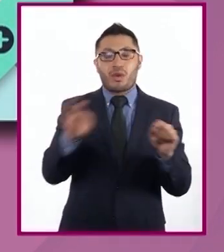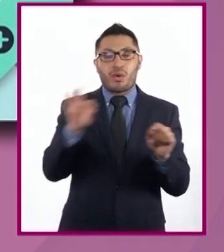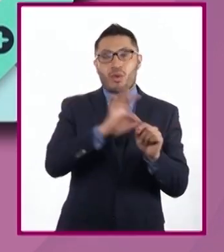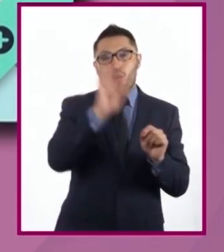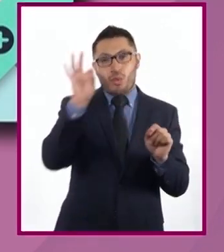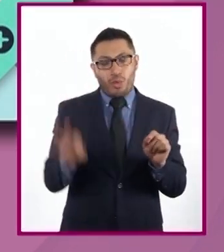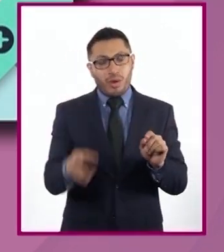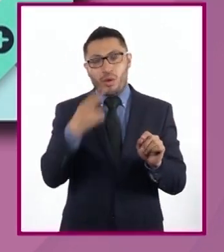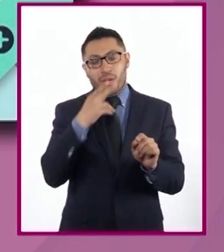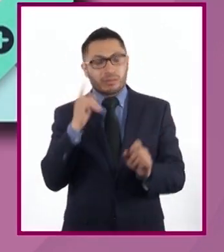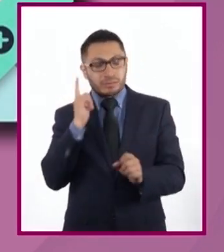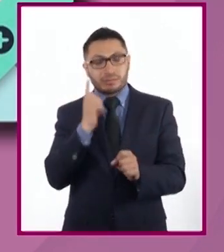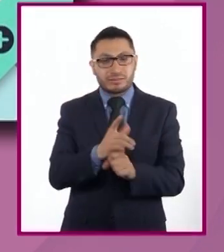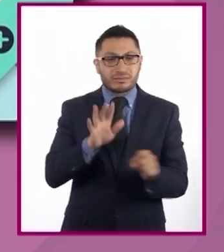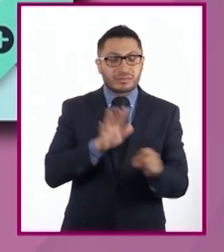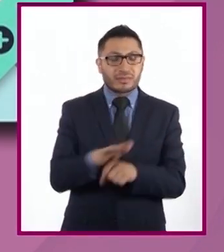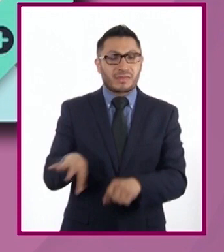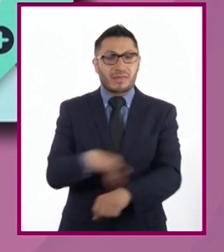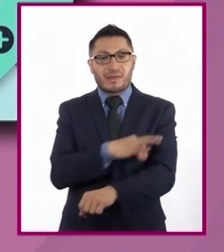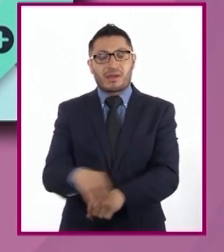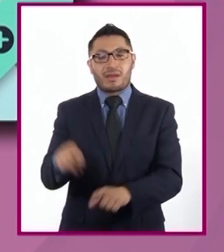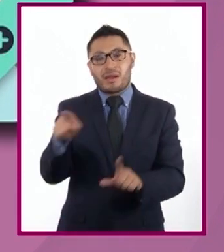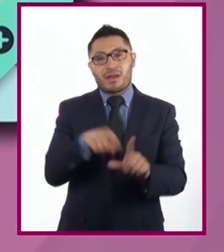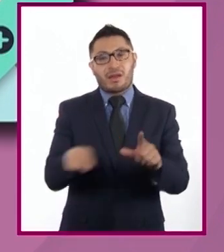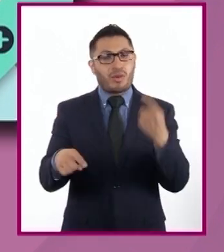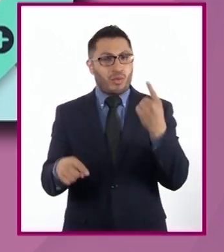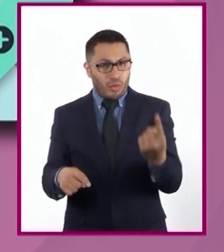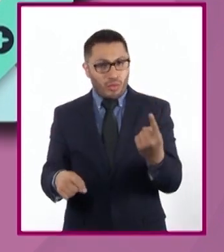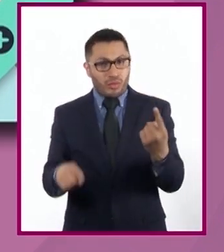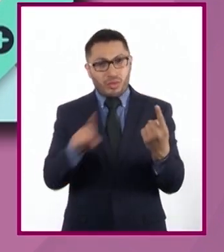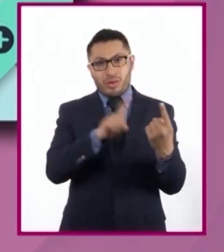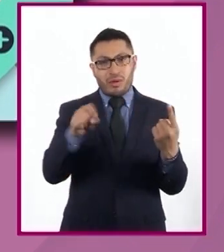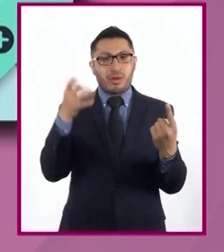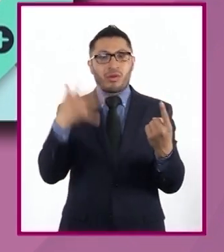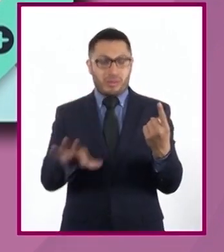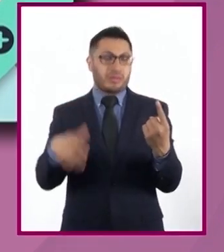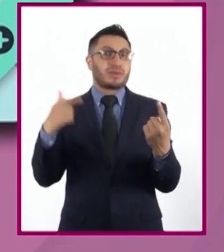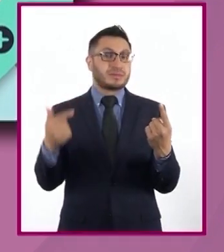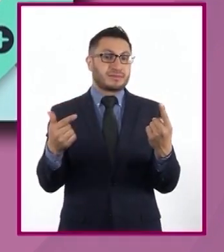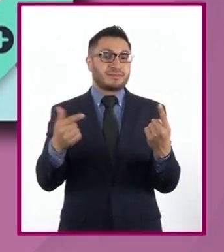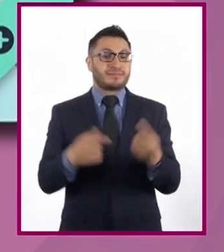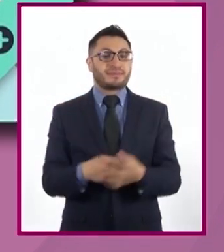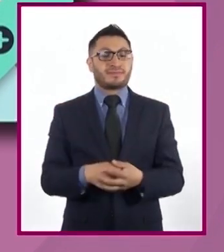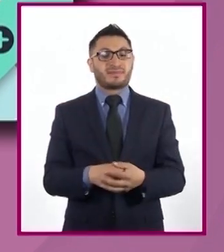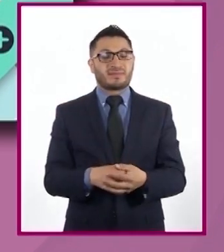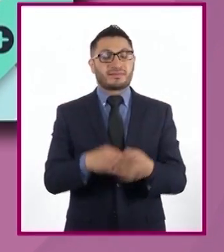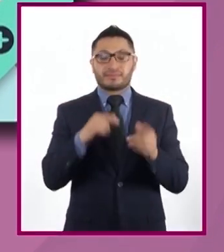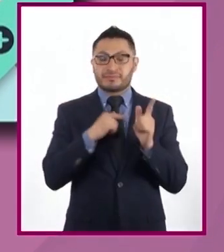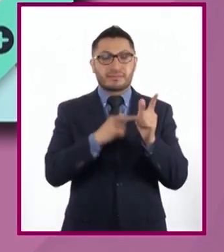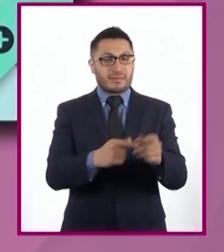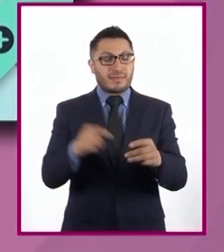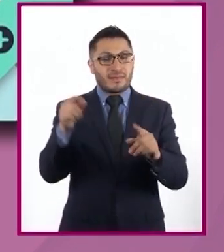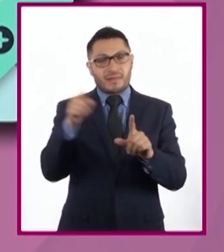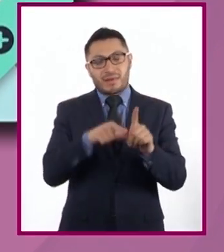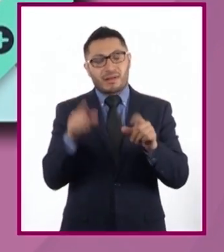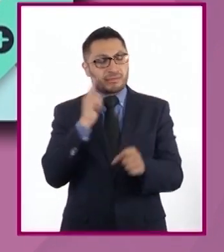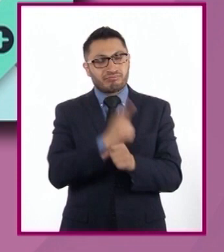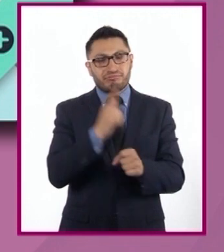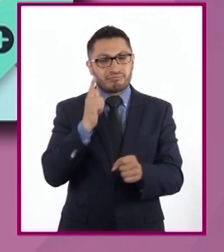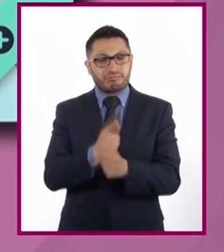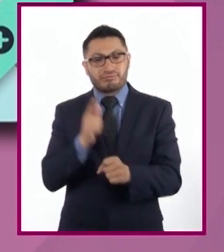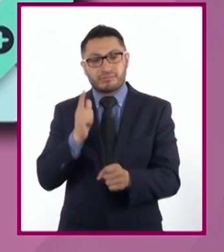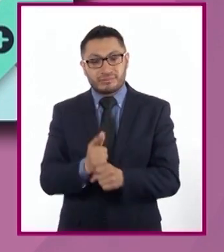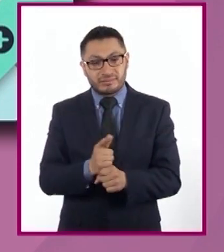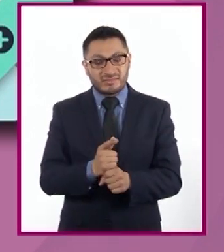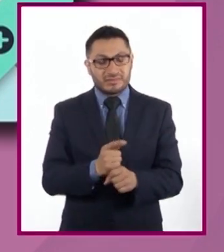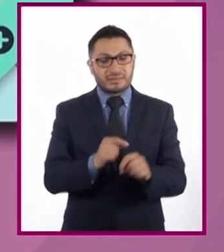podemos visualizar que la medida del ángulo 1 es 110 grados. Continuamos midiendo y observamos que la medida